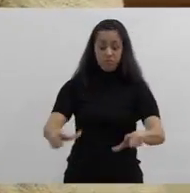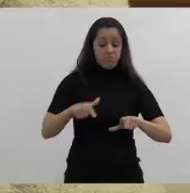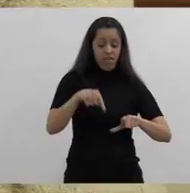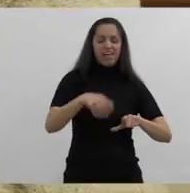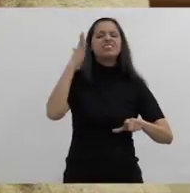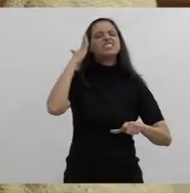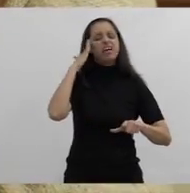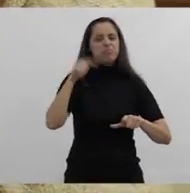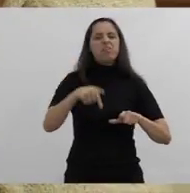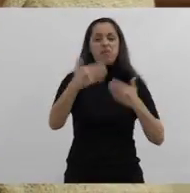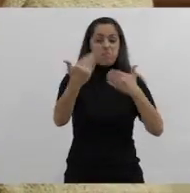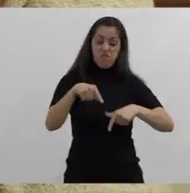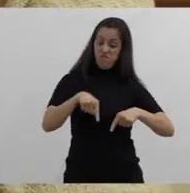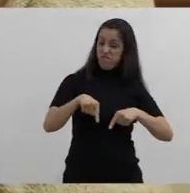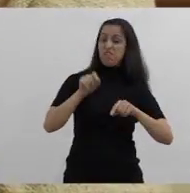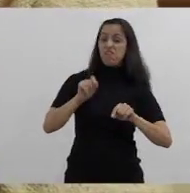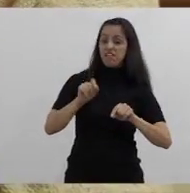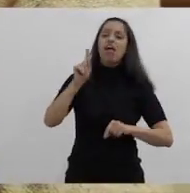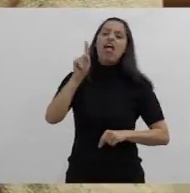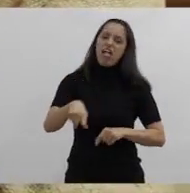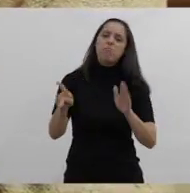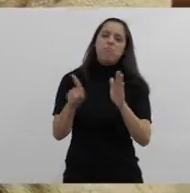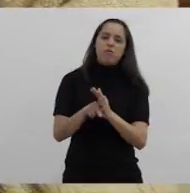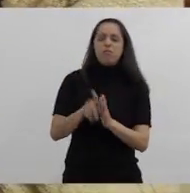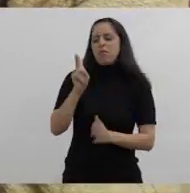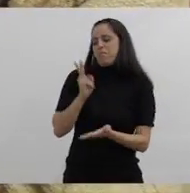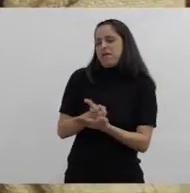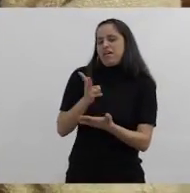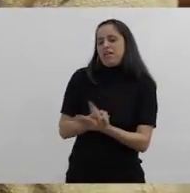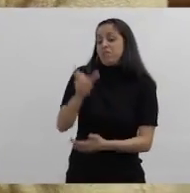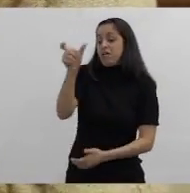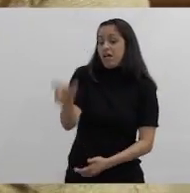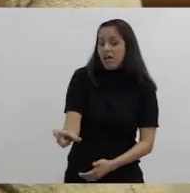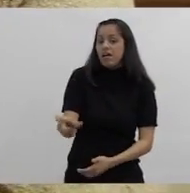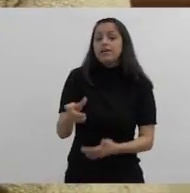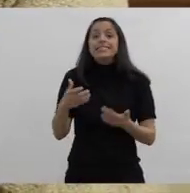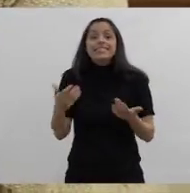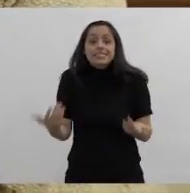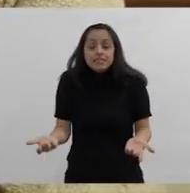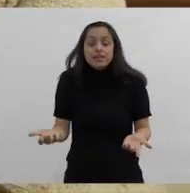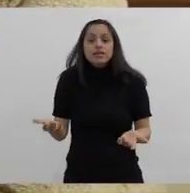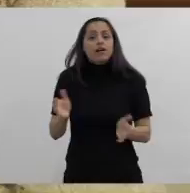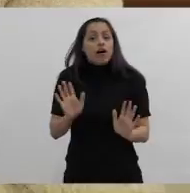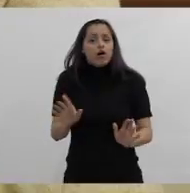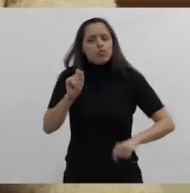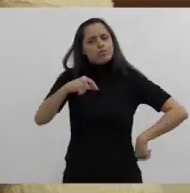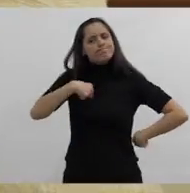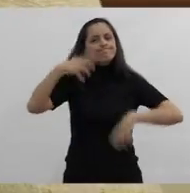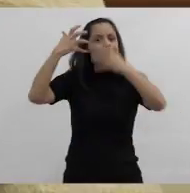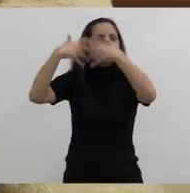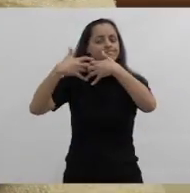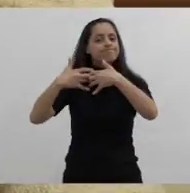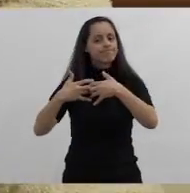ya sabía cuando recibí esta prueba sin nombre de quién era, porque siempre pasa lo mismo,